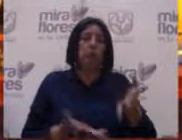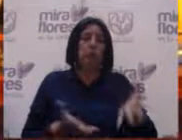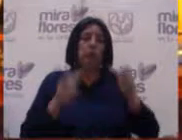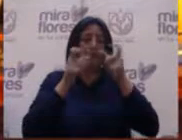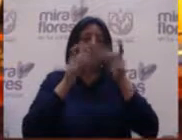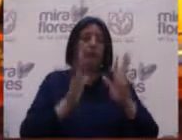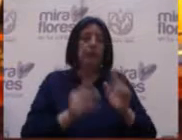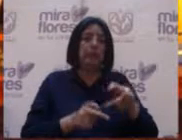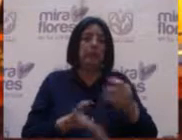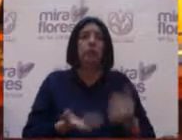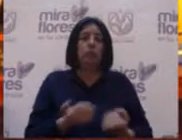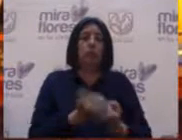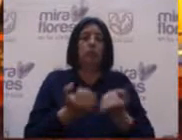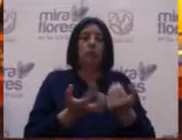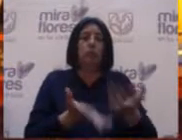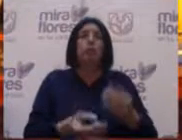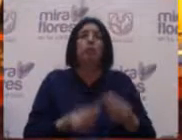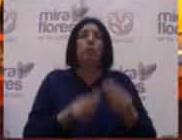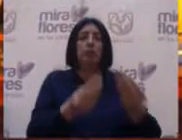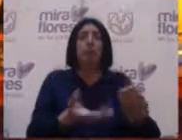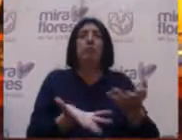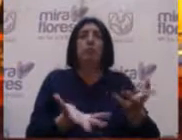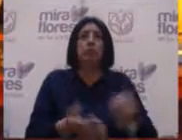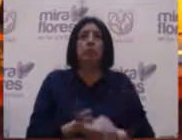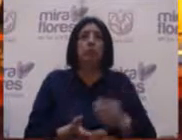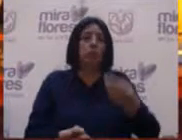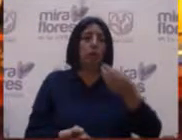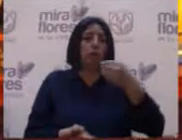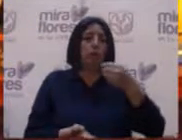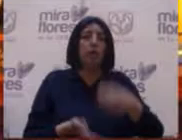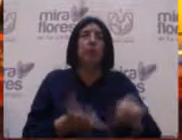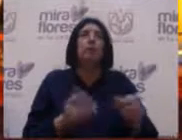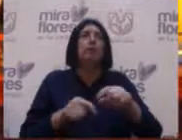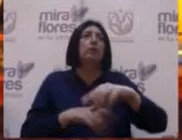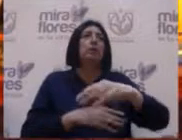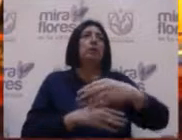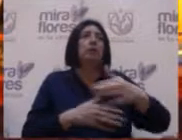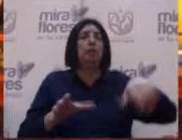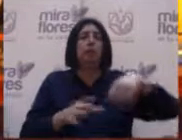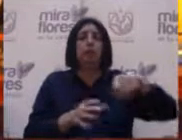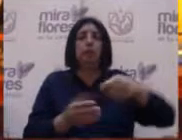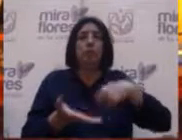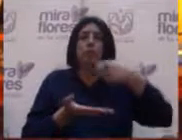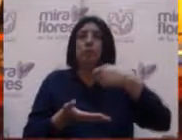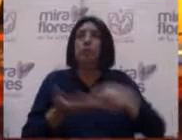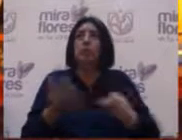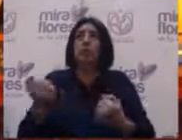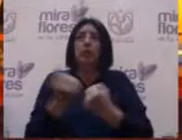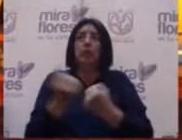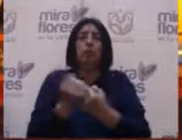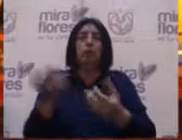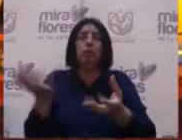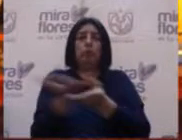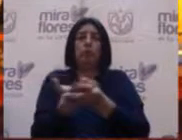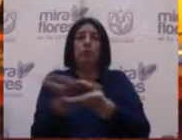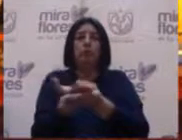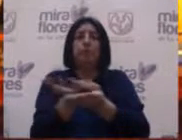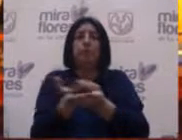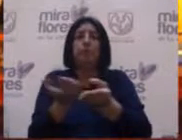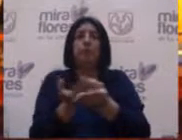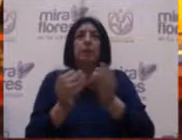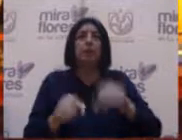de Miraflores lo asistió, brindándole, entre otros, almuerzos en el comedor municipal y lo apoyó con los trámites que requería hacer, los